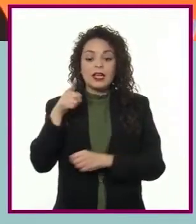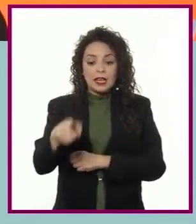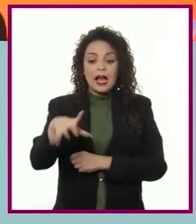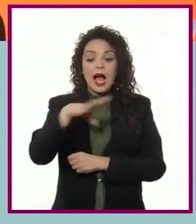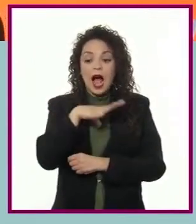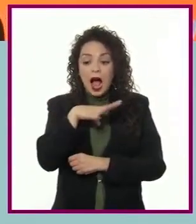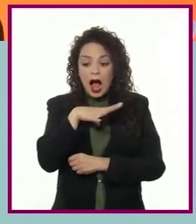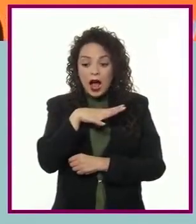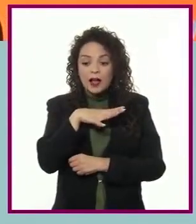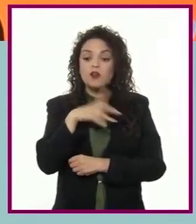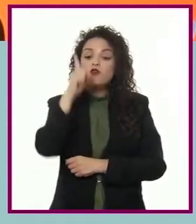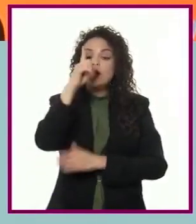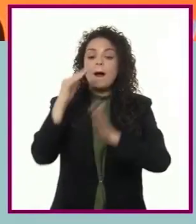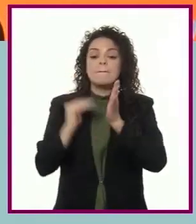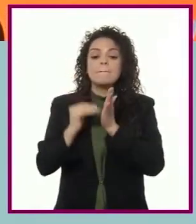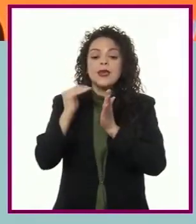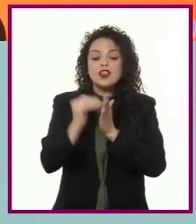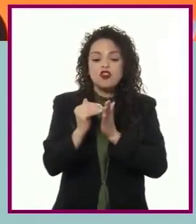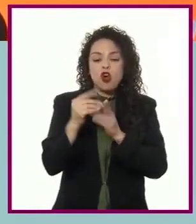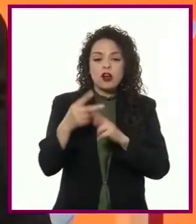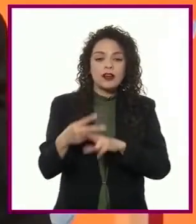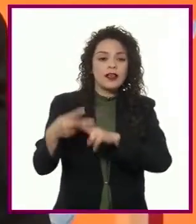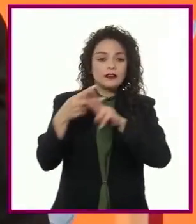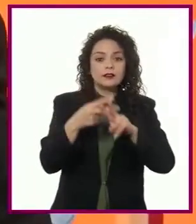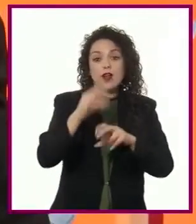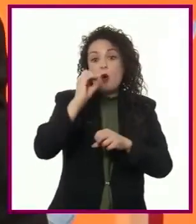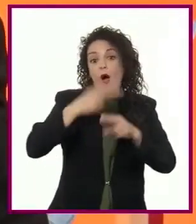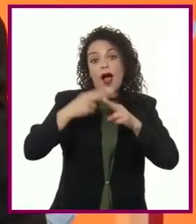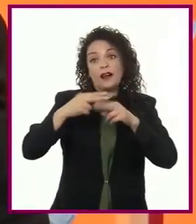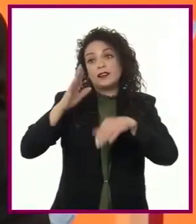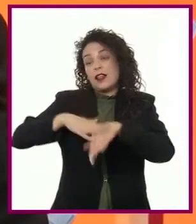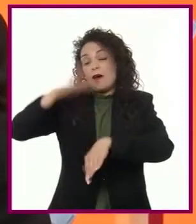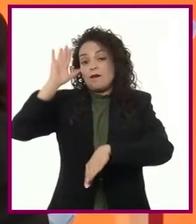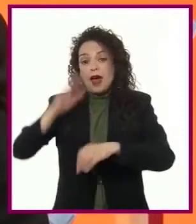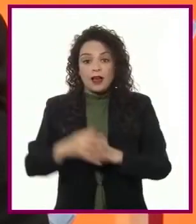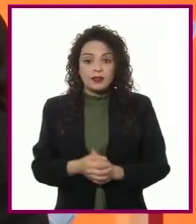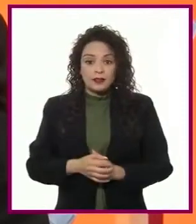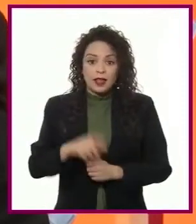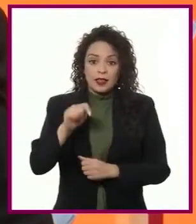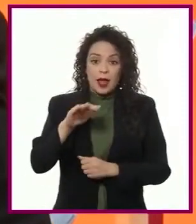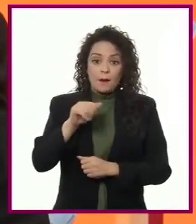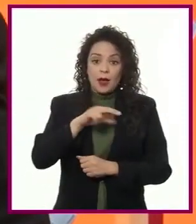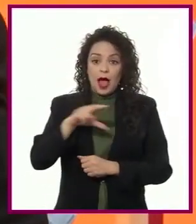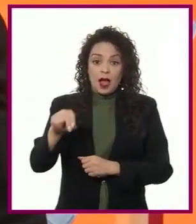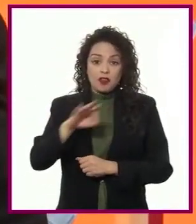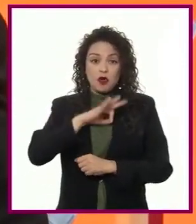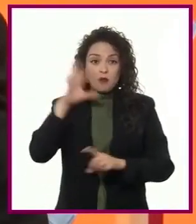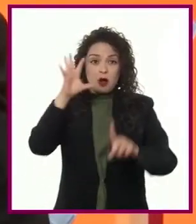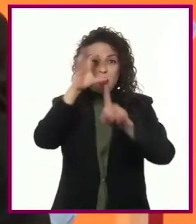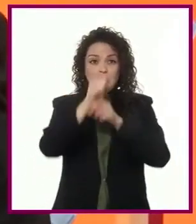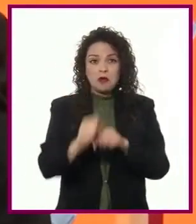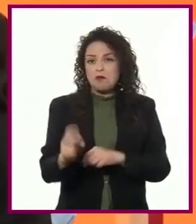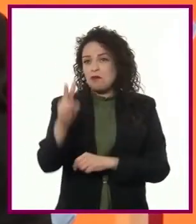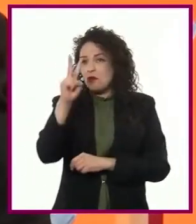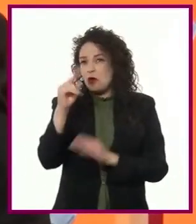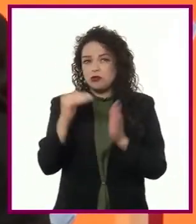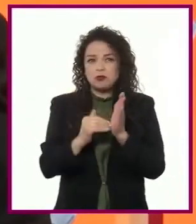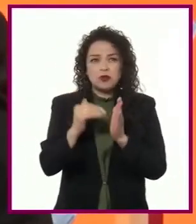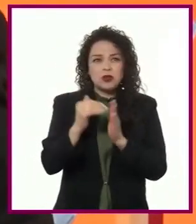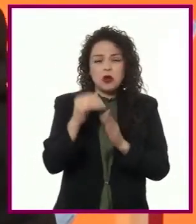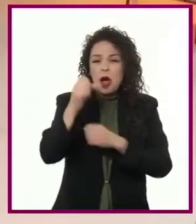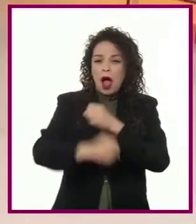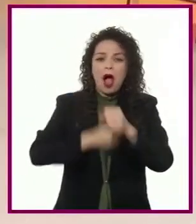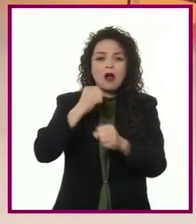contener 1 millón de estrellas o más, alcanzando un tamaño de unos 2 millones de años